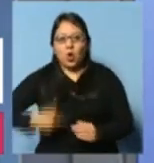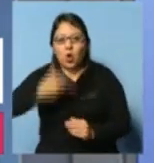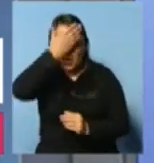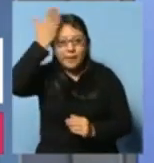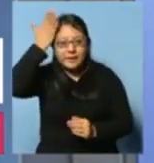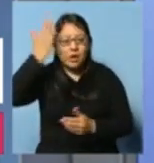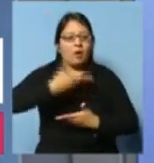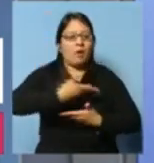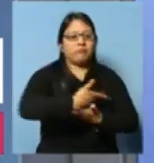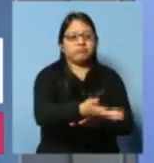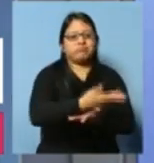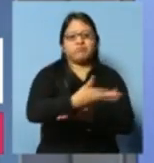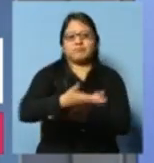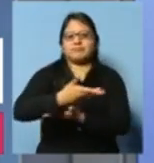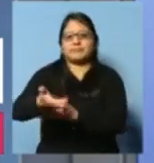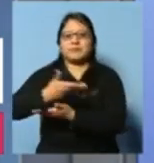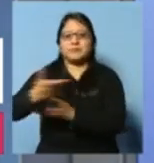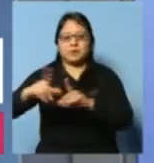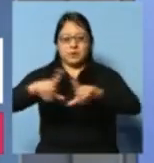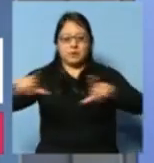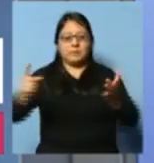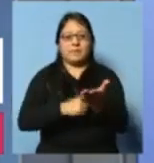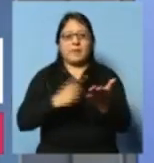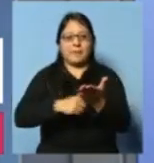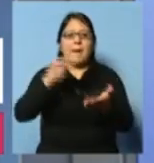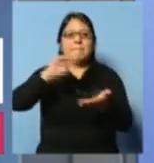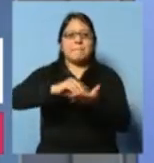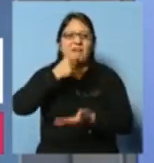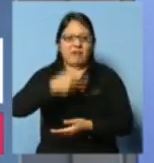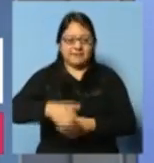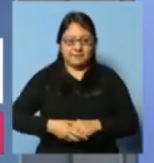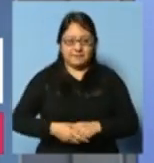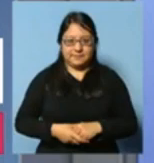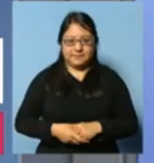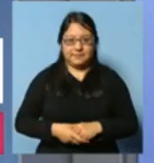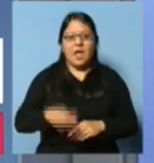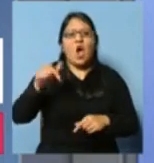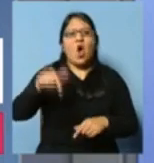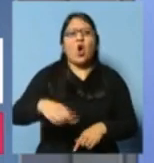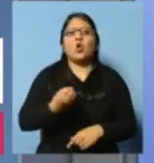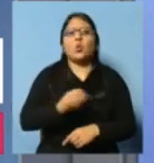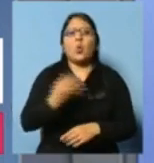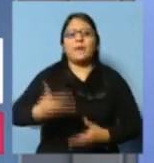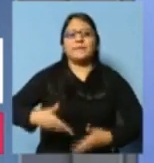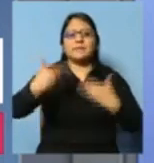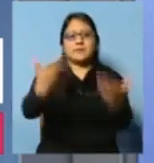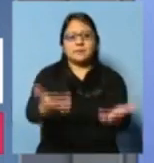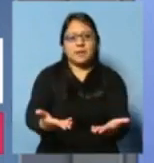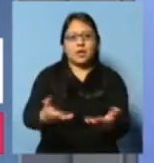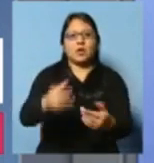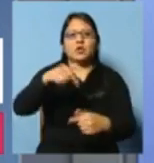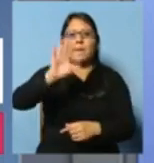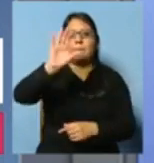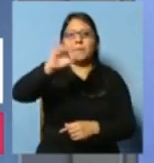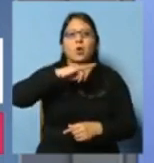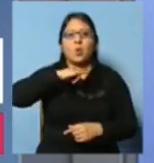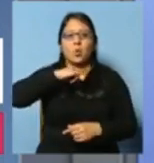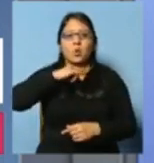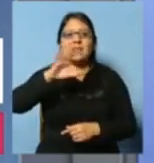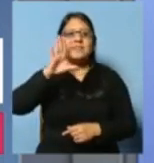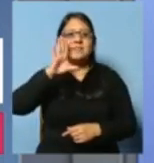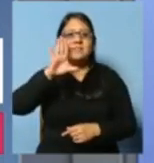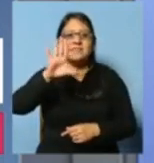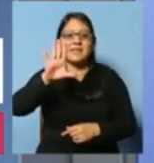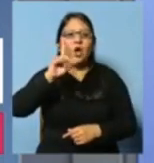repartiendo las tablets del programa más simple en jujuy cuántas se van a entregar hoy para la para la provincia tenemos cinco mil